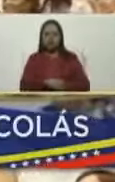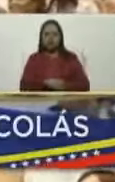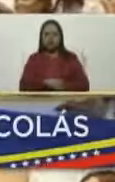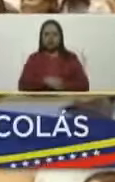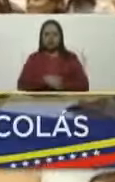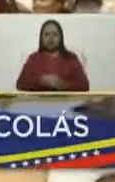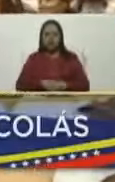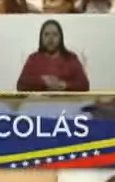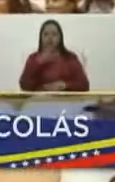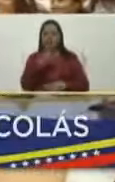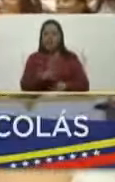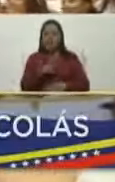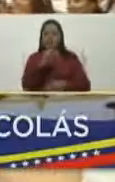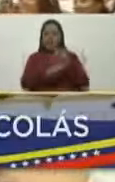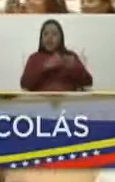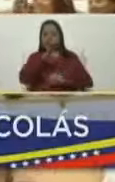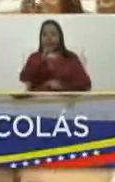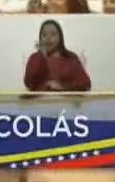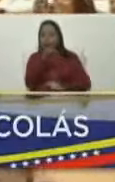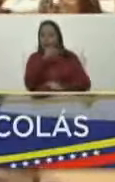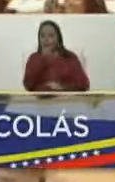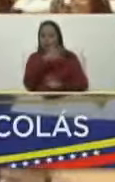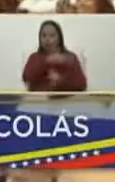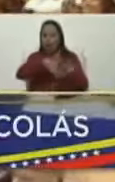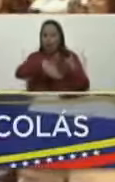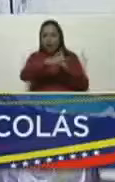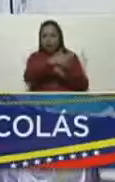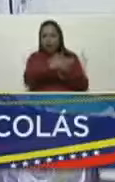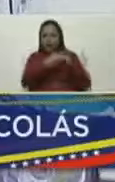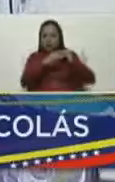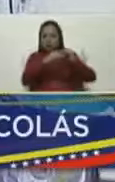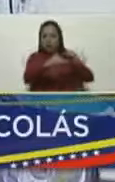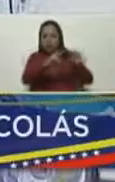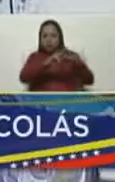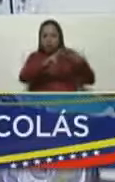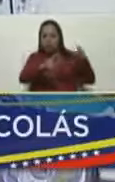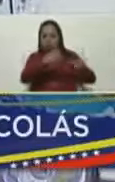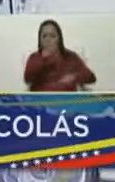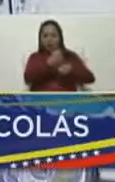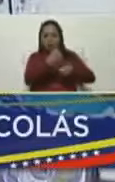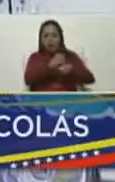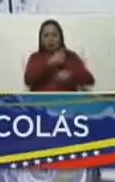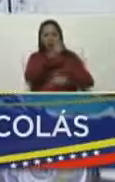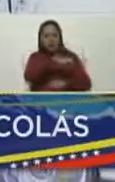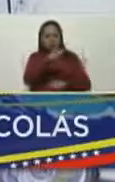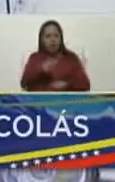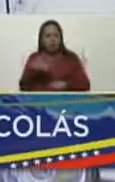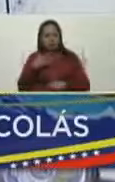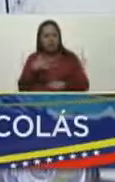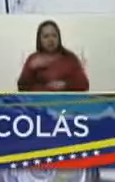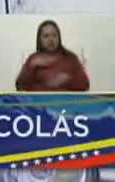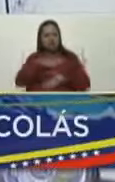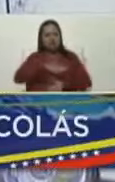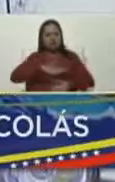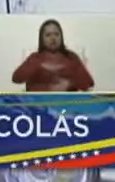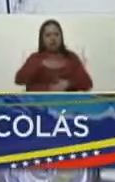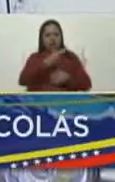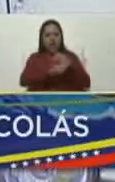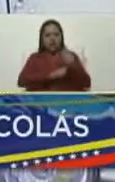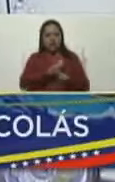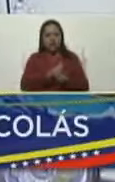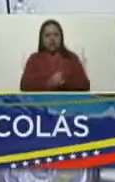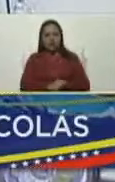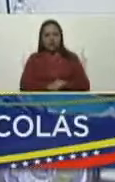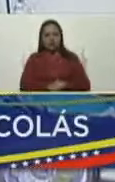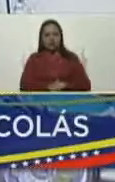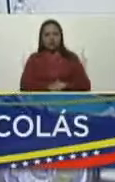tenemos que hacer un país con un mejor clima. Un clima de armonía, de trabajo, que la gente se sienta satisfecha con lo que está haciendo.